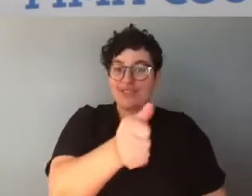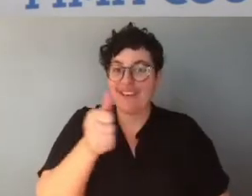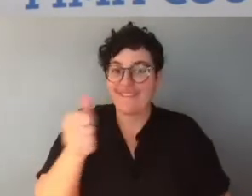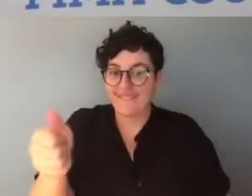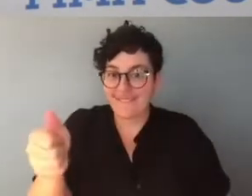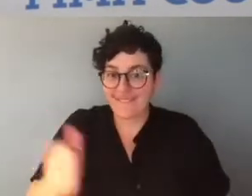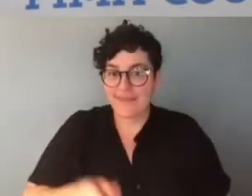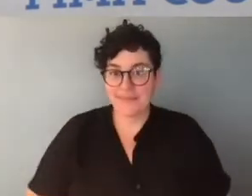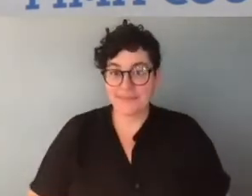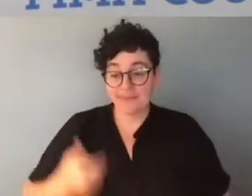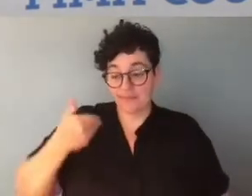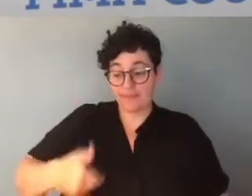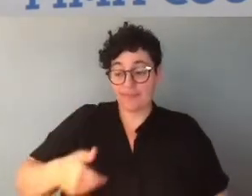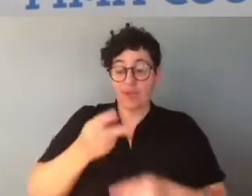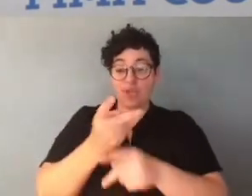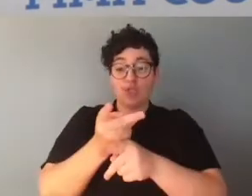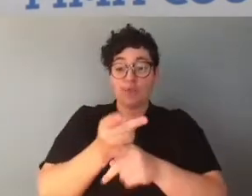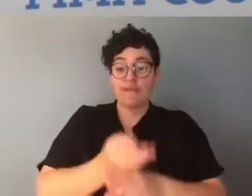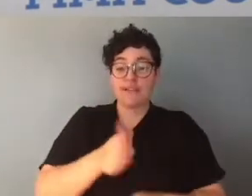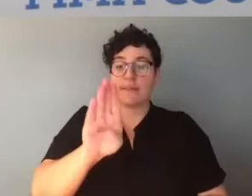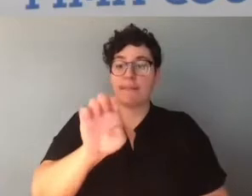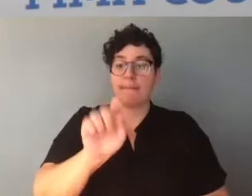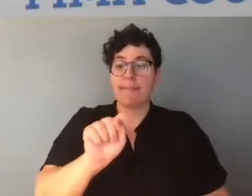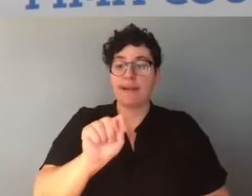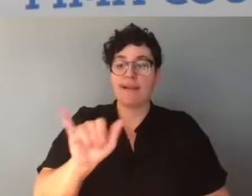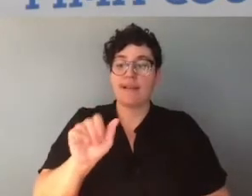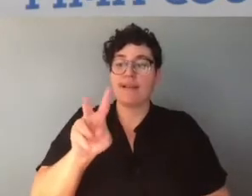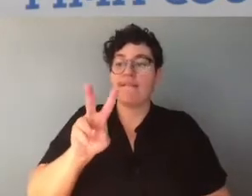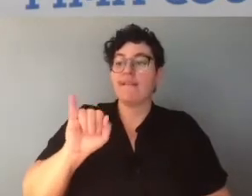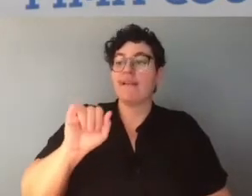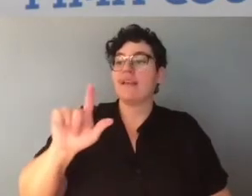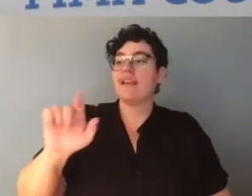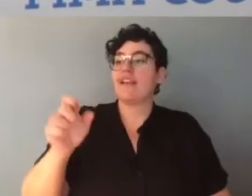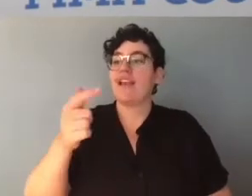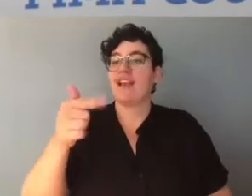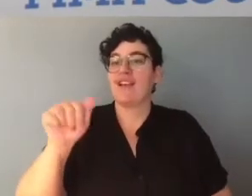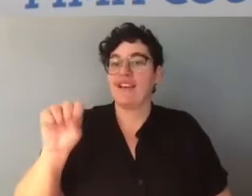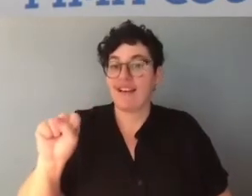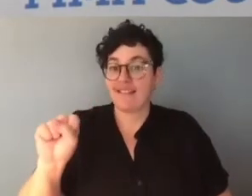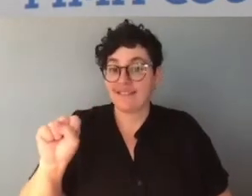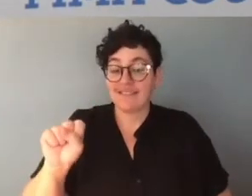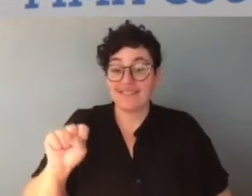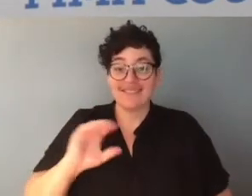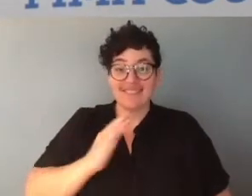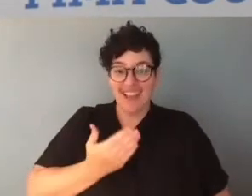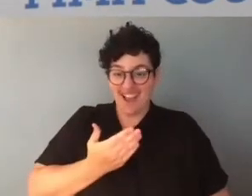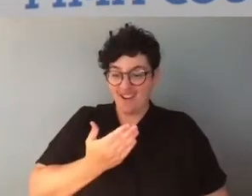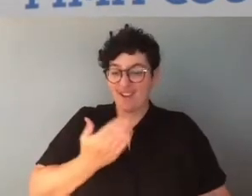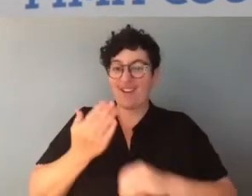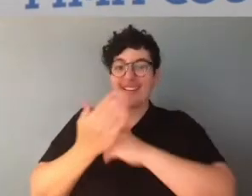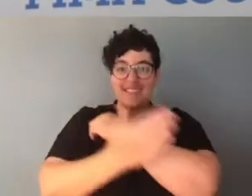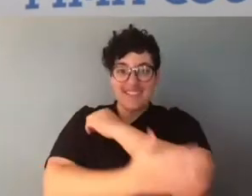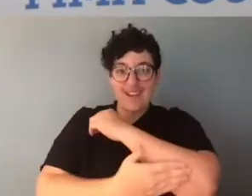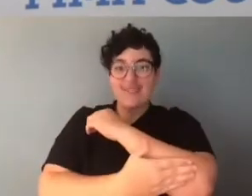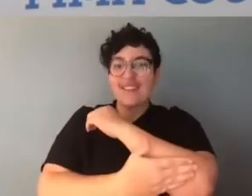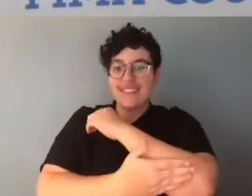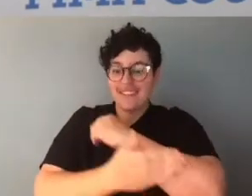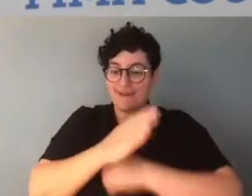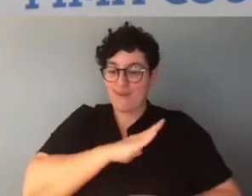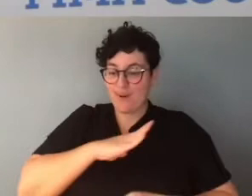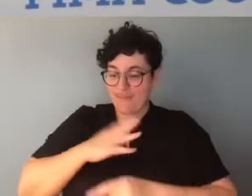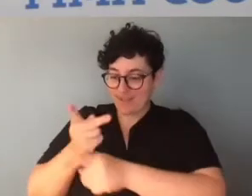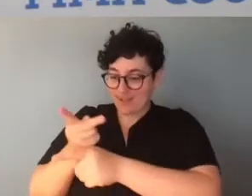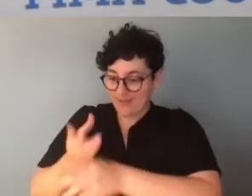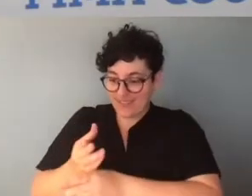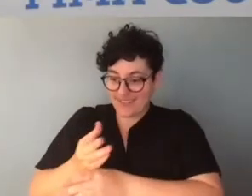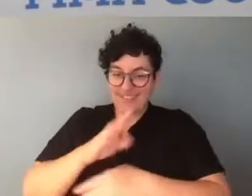Yo soy supervisora Betty Villegas y en representación de los supervisores del condado de Pima y todos los residentes de nuestra